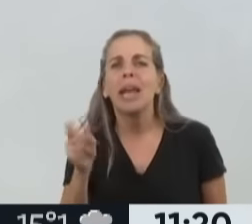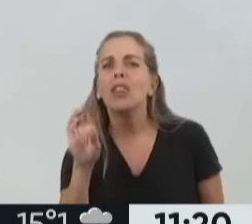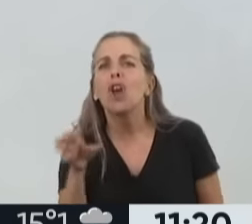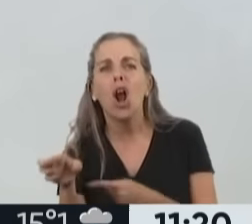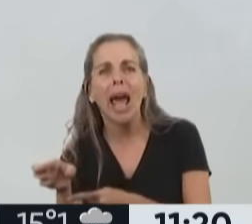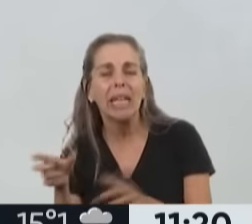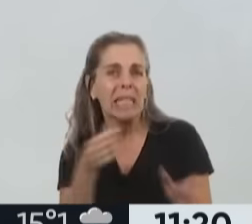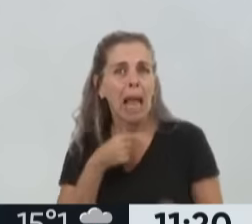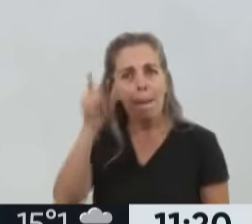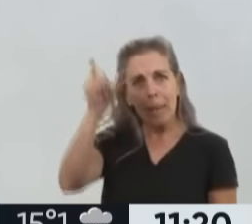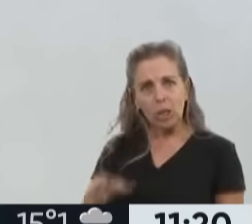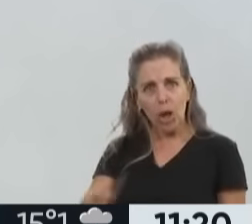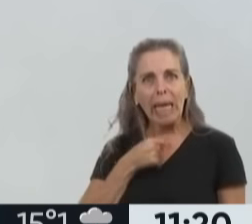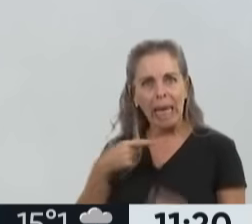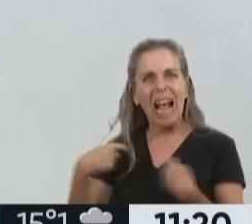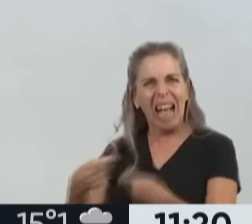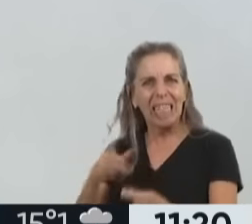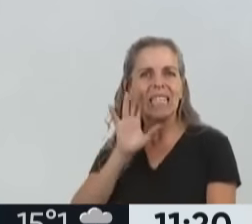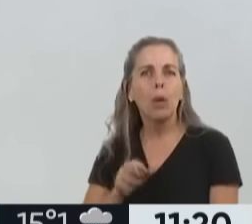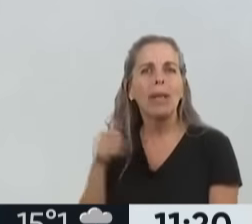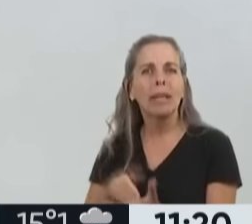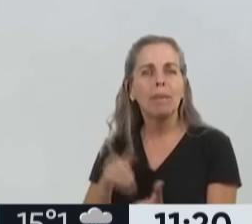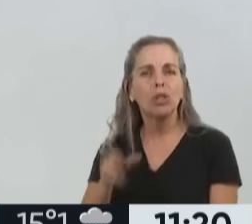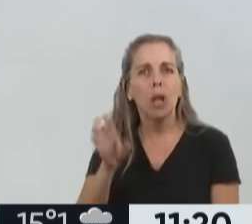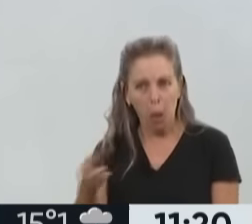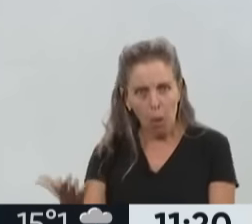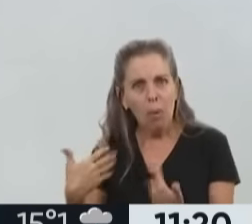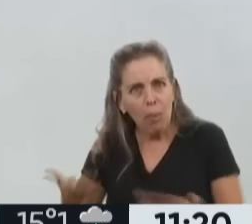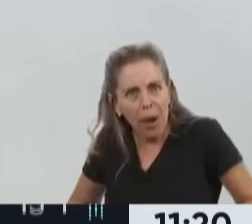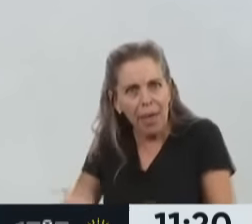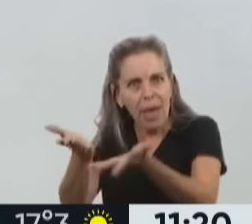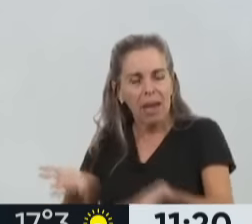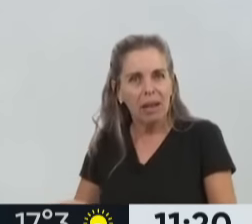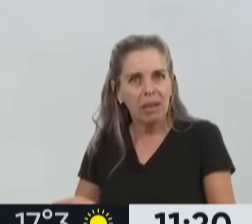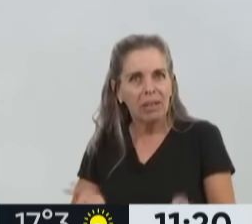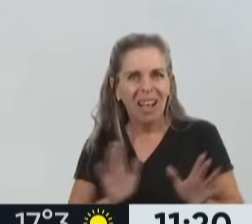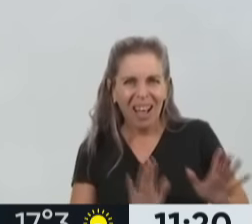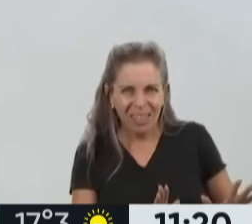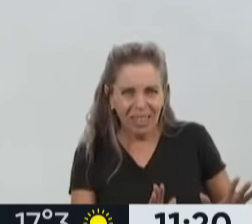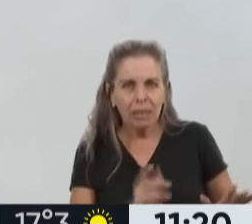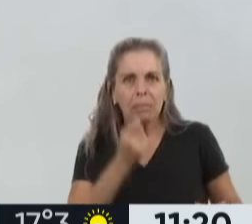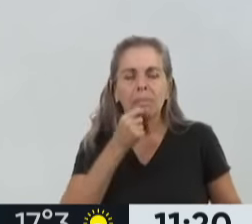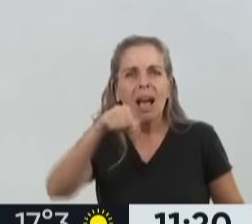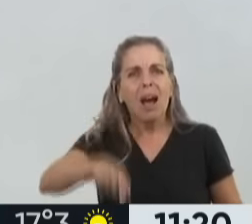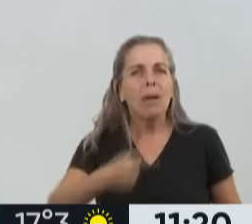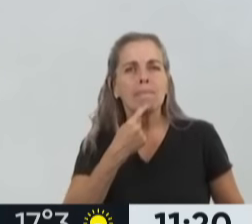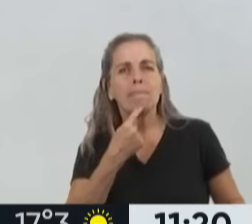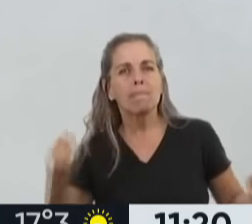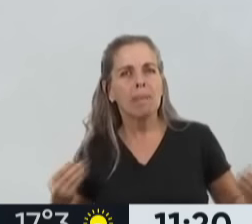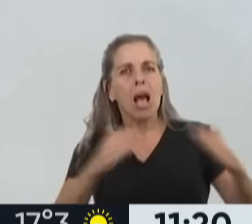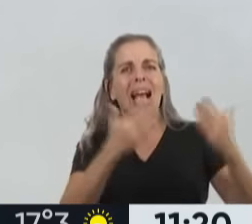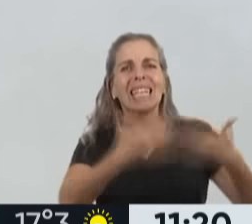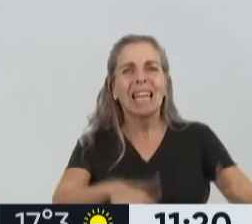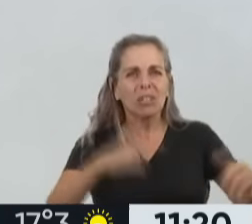quieres gastar 50 millones de dólares lo puede hacer ante esa afirmación la casa rosada confirma ratifica esas